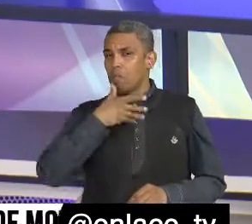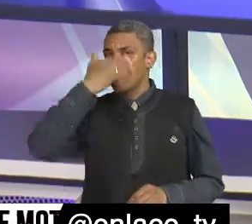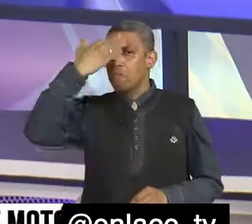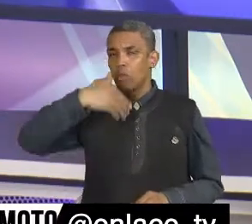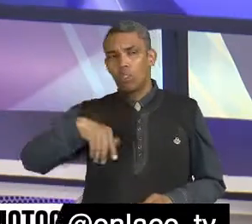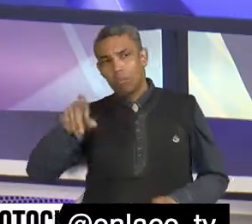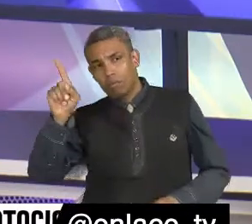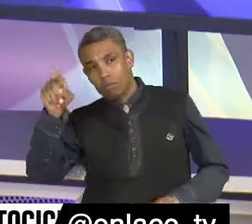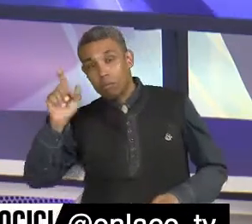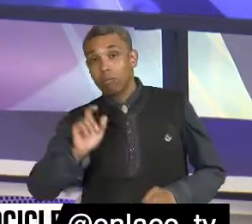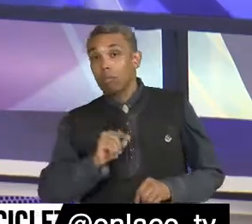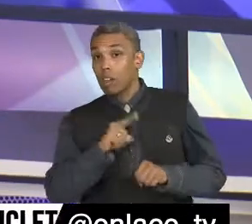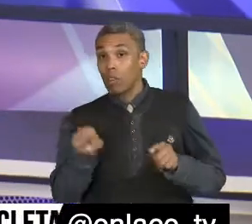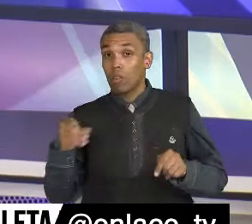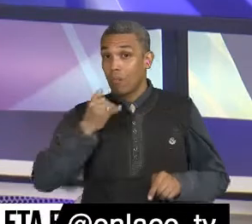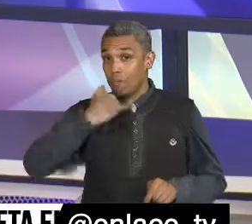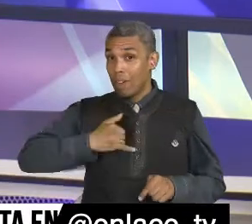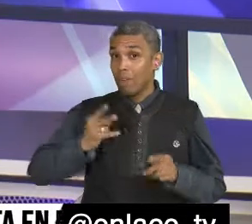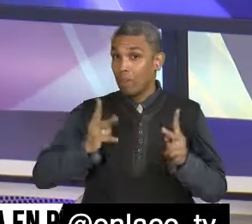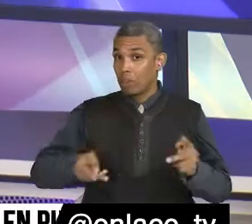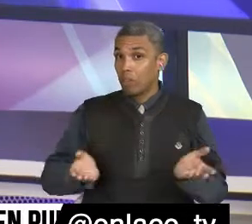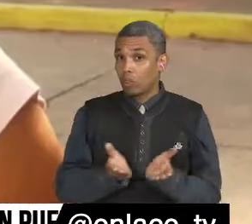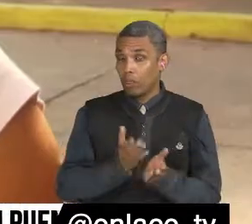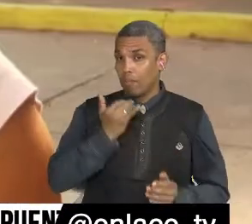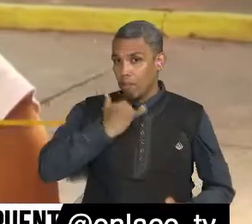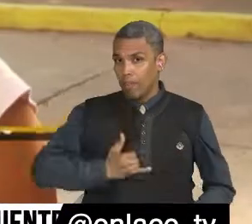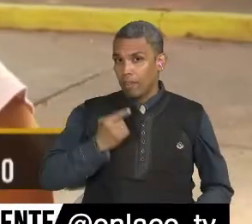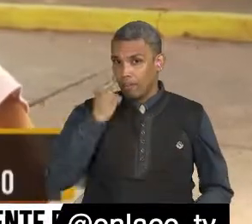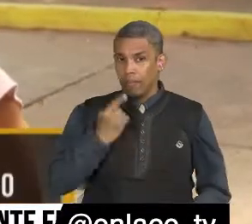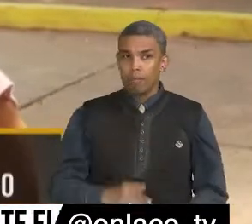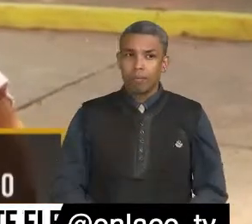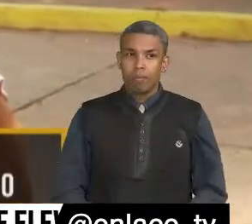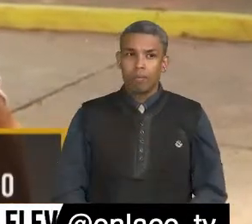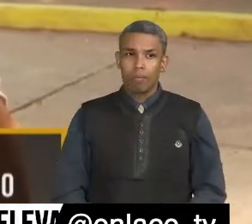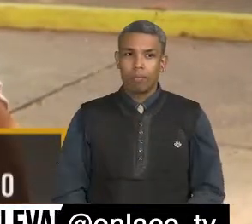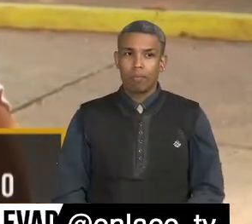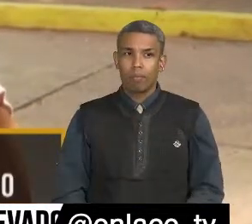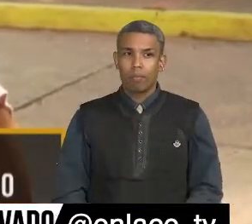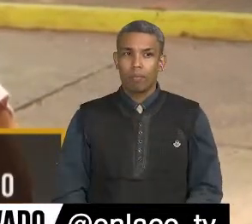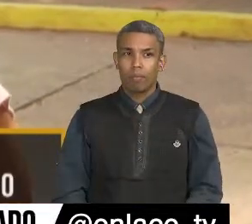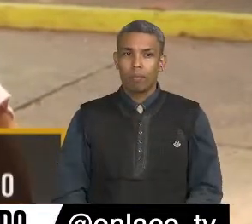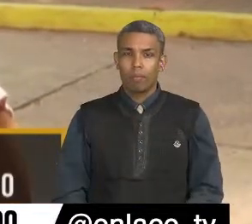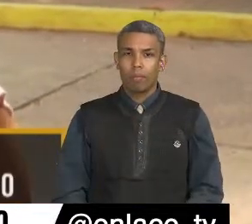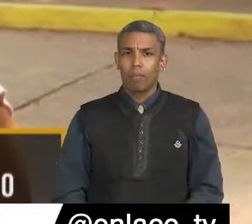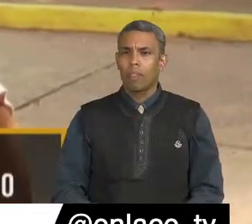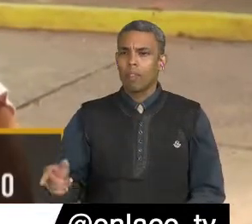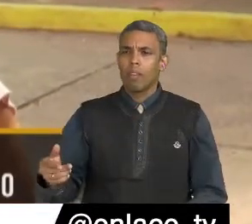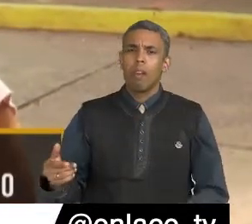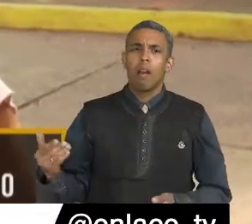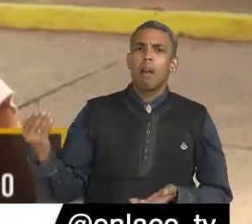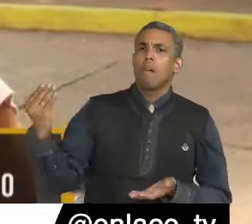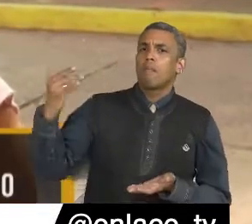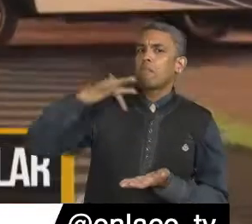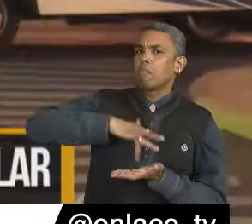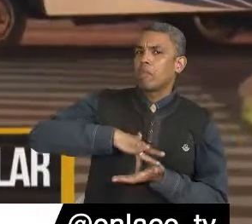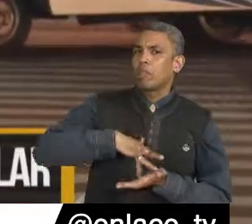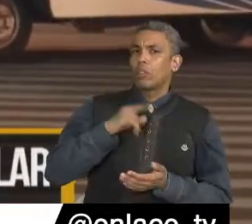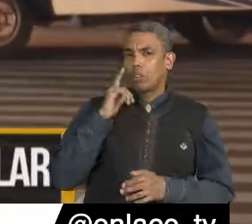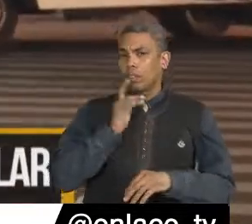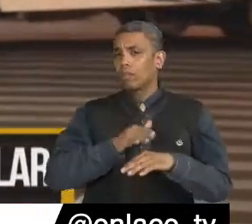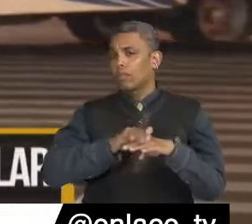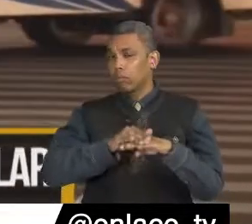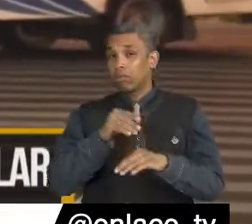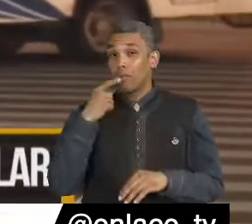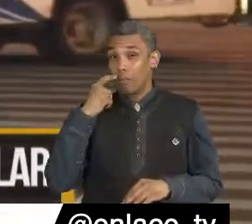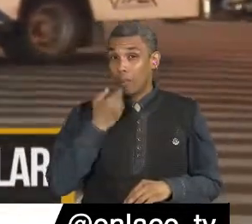que ya ha generado algunos accidentes. Esta transportadora ha llegado hasta la redacción de Enlace Noticias para hacerles un llamado a